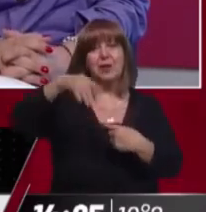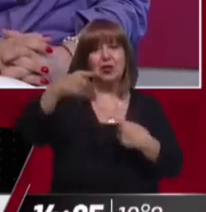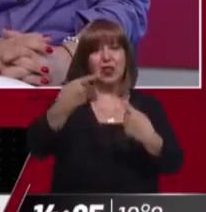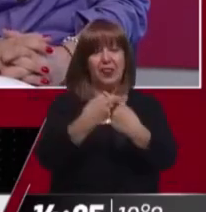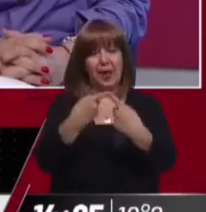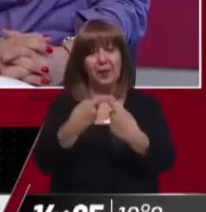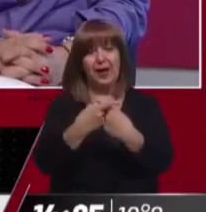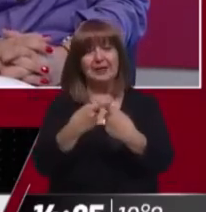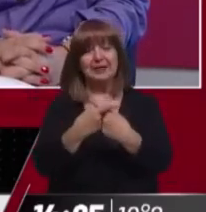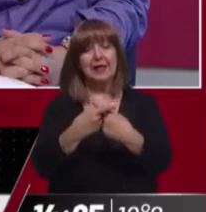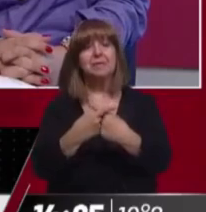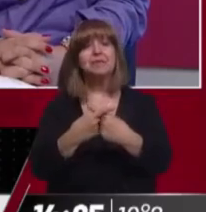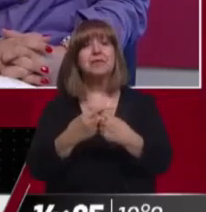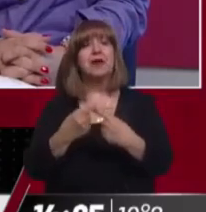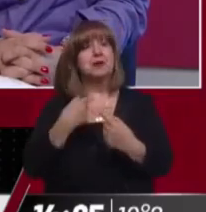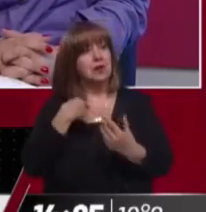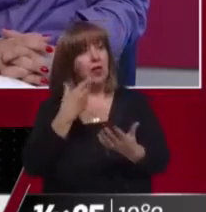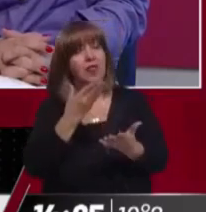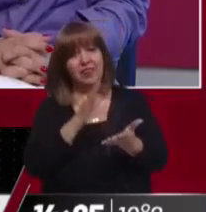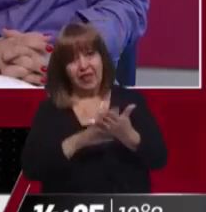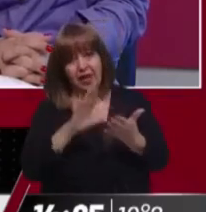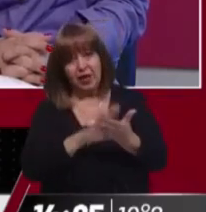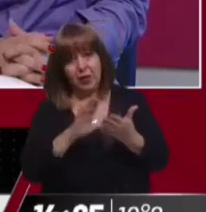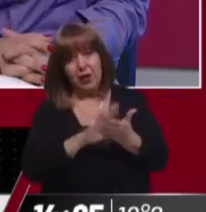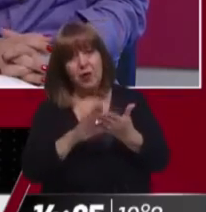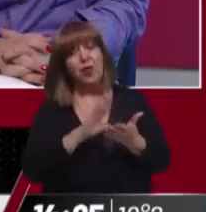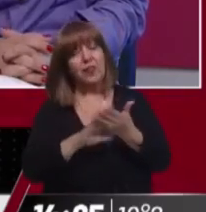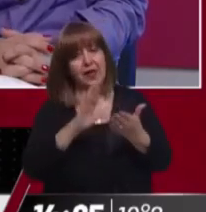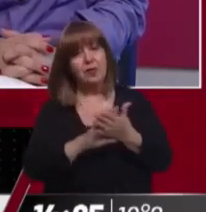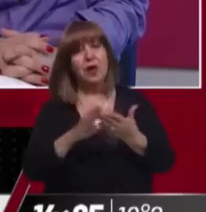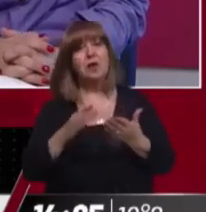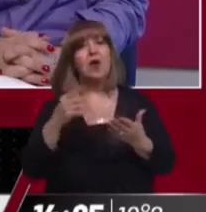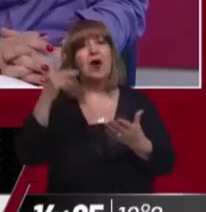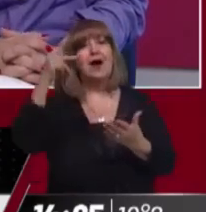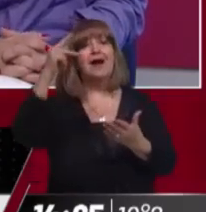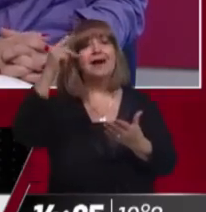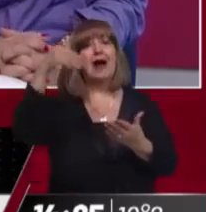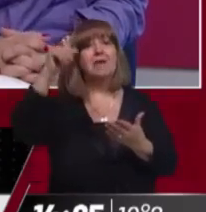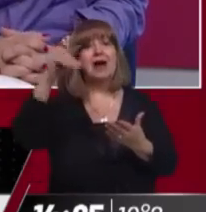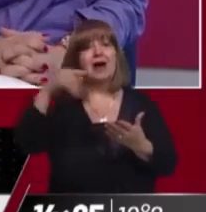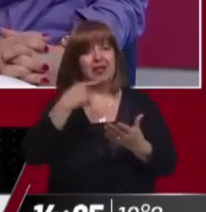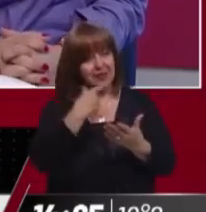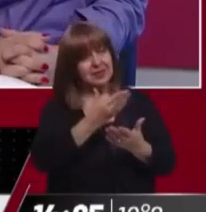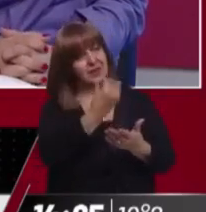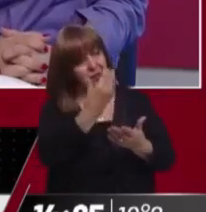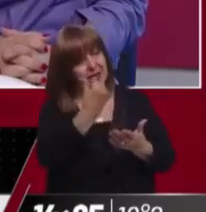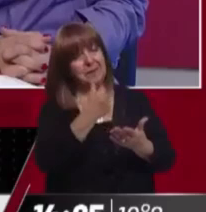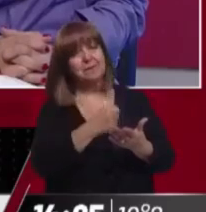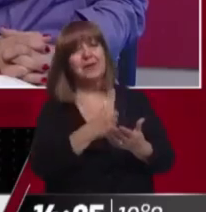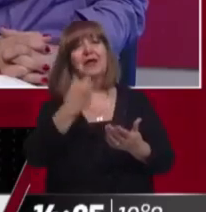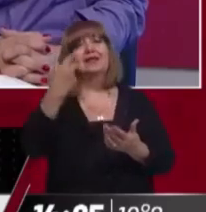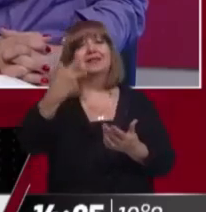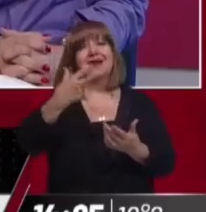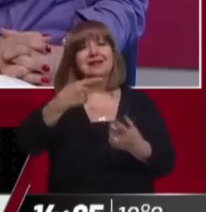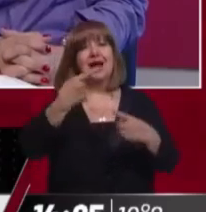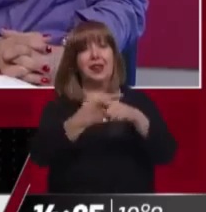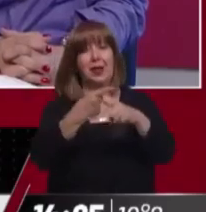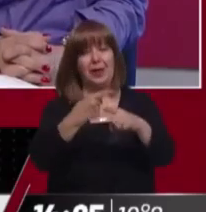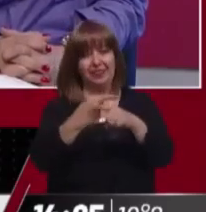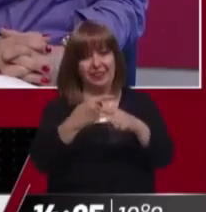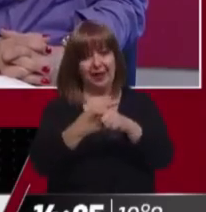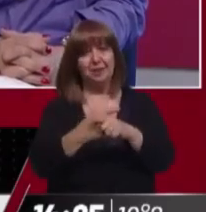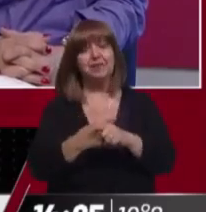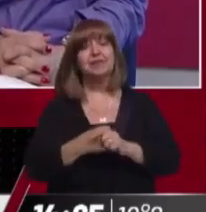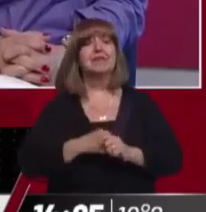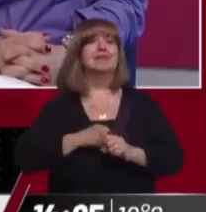día se bajó dijo No quiero Eh no quiere hacer no quiere un tercer debate recordemos que el primero